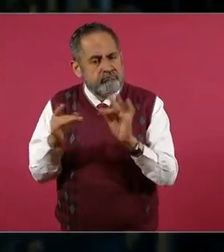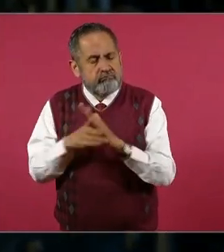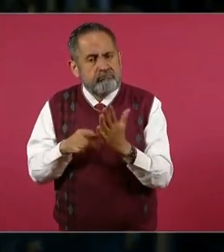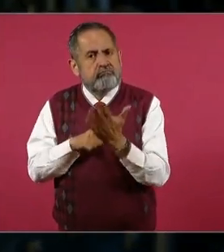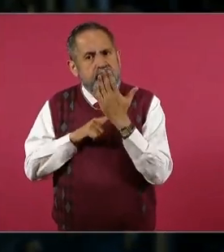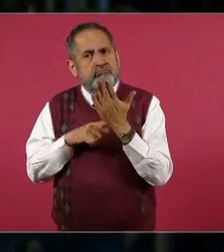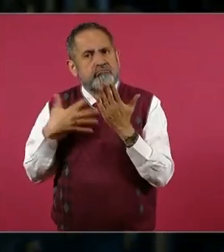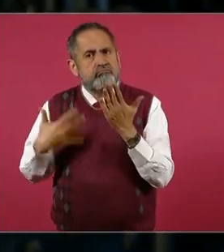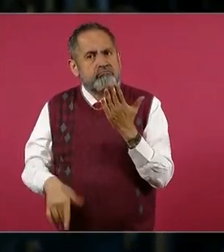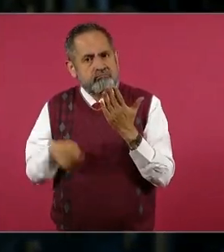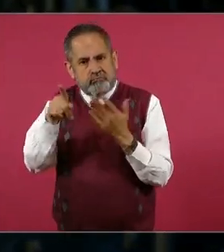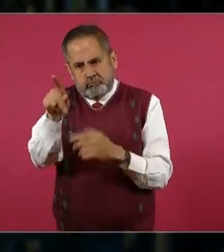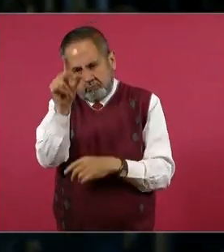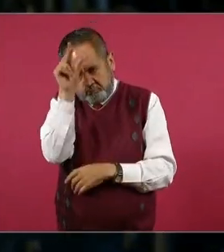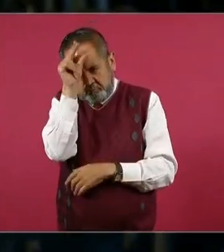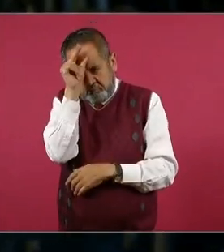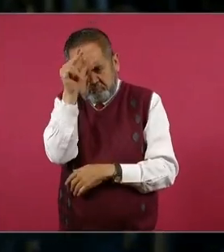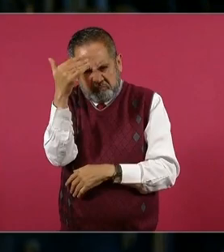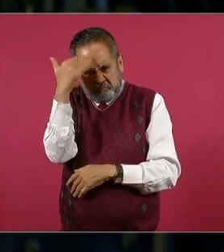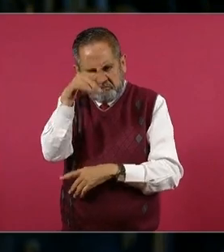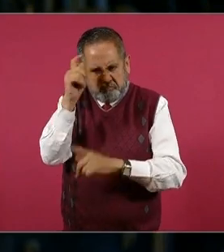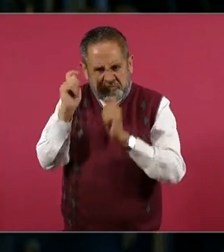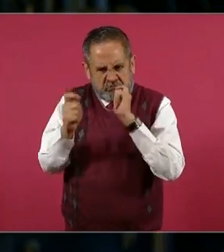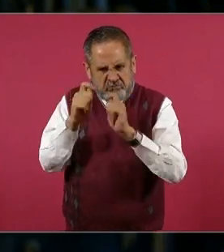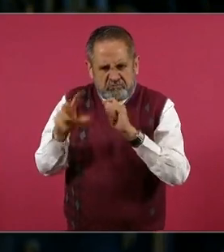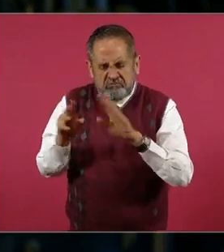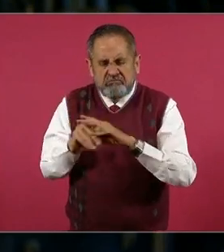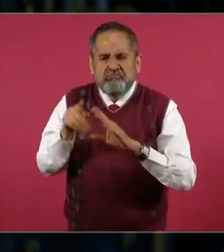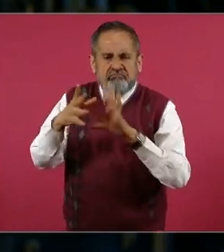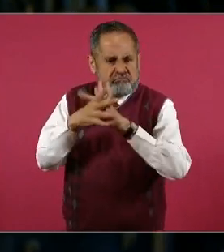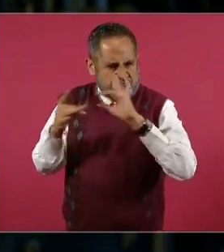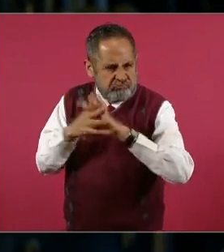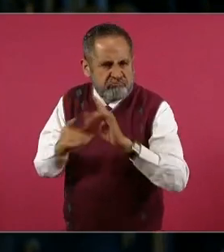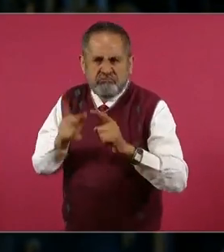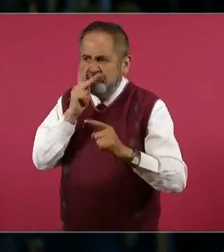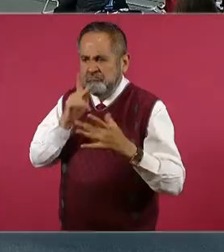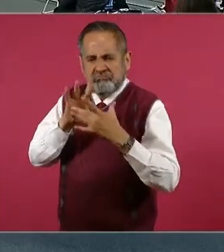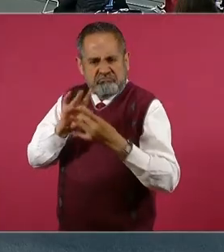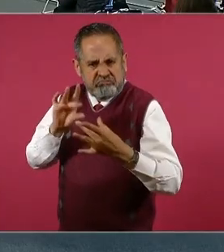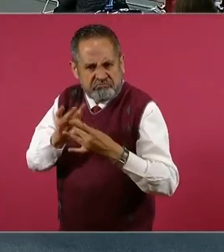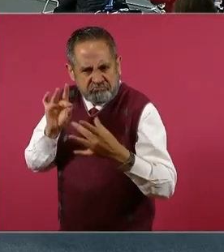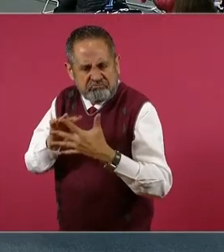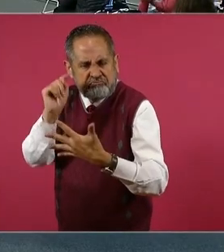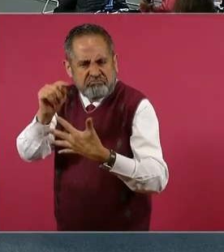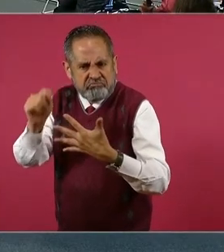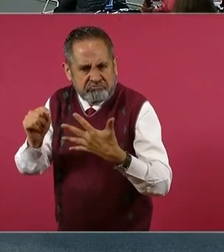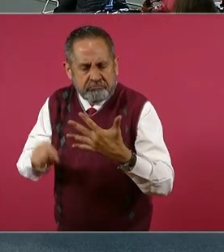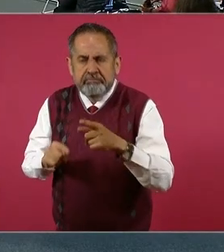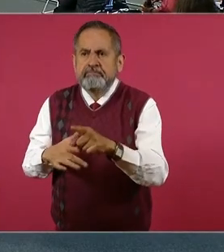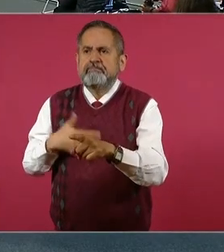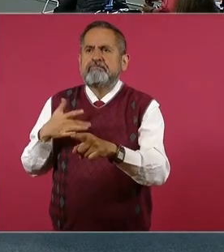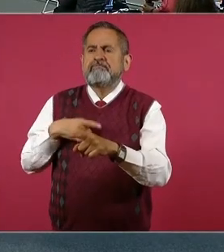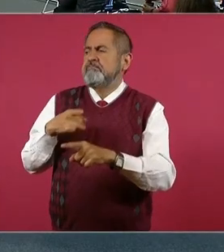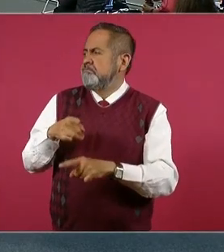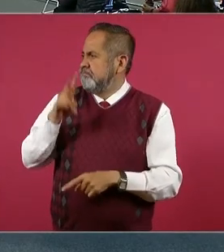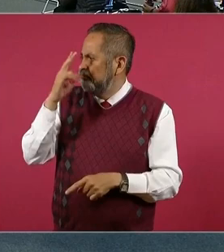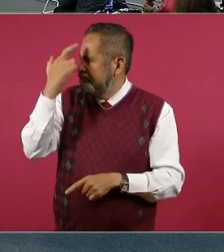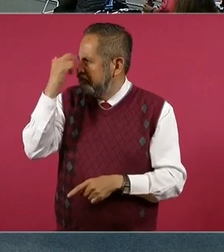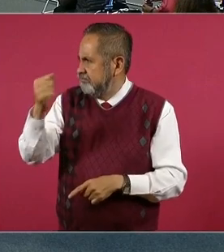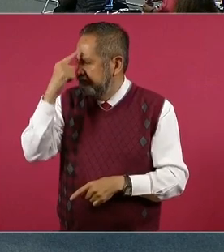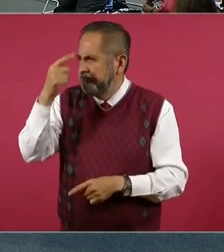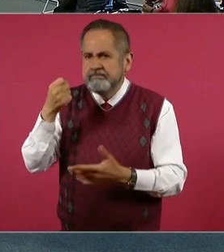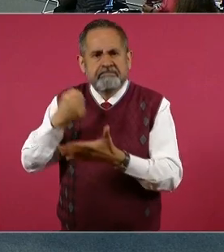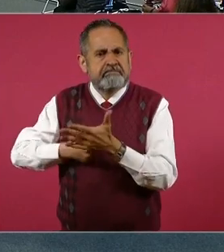una sabiduría que enriquece la narrativa y nos conecta con un legado global de lucha por la libertad y la